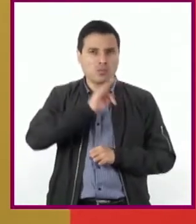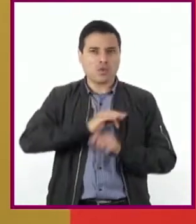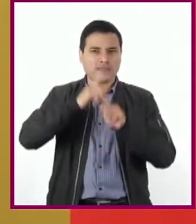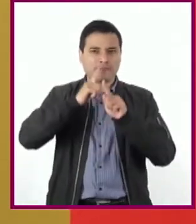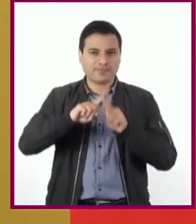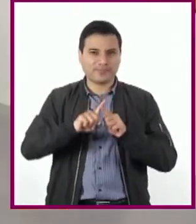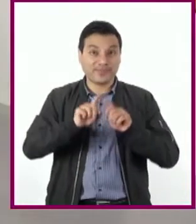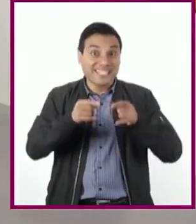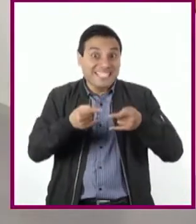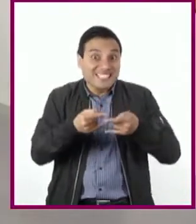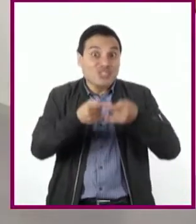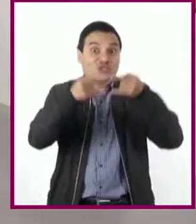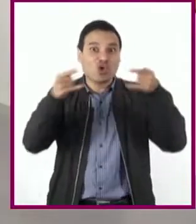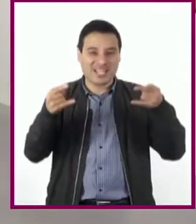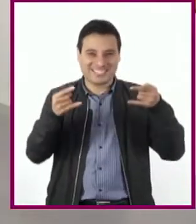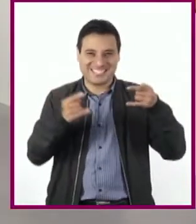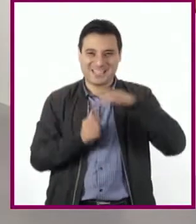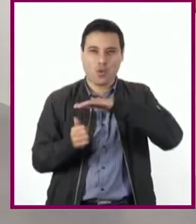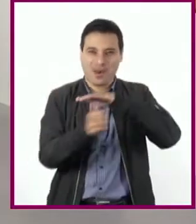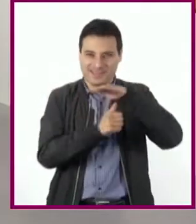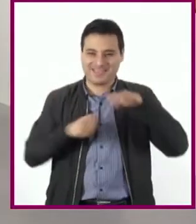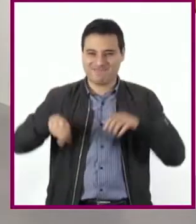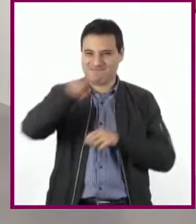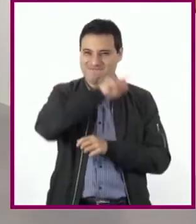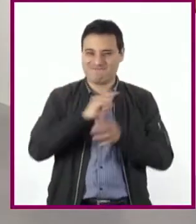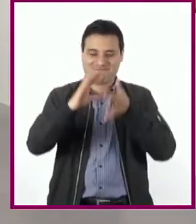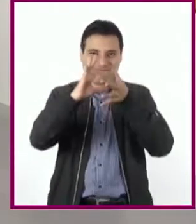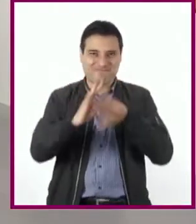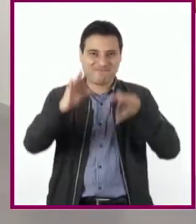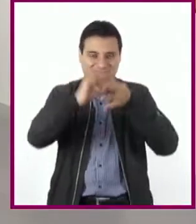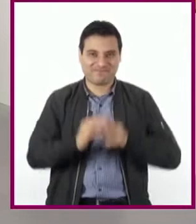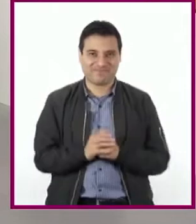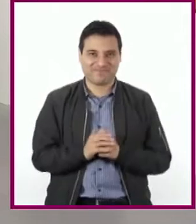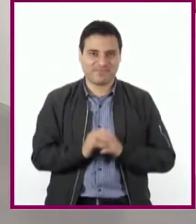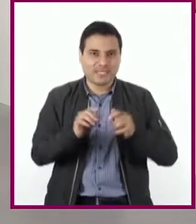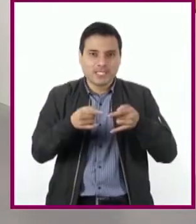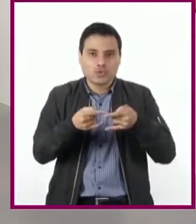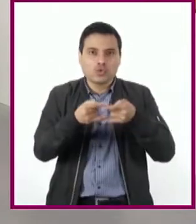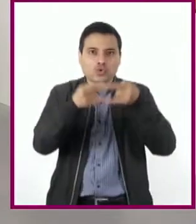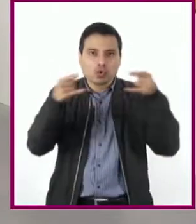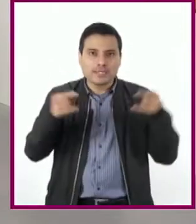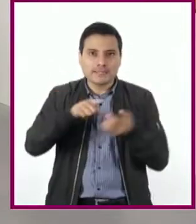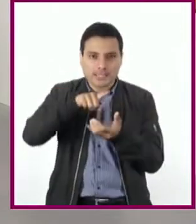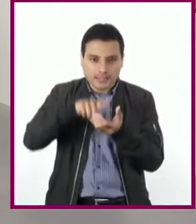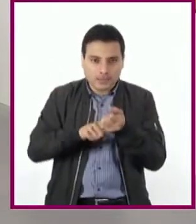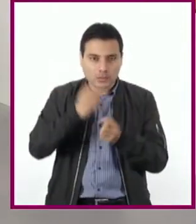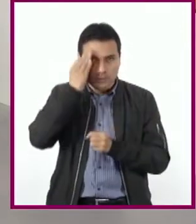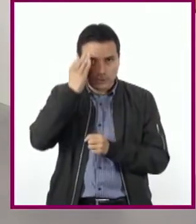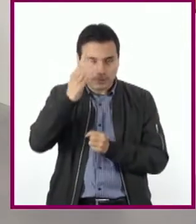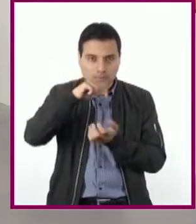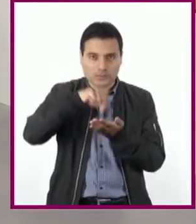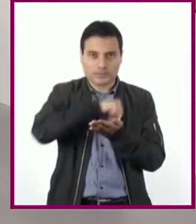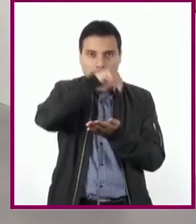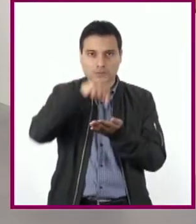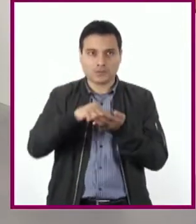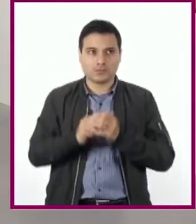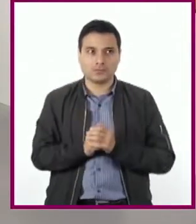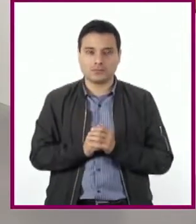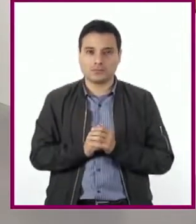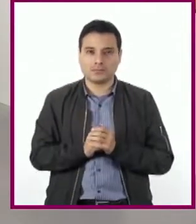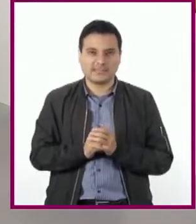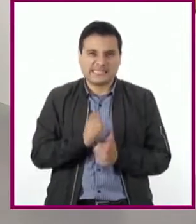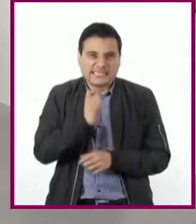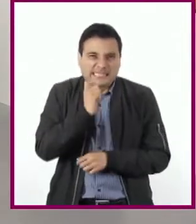historias de cuarentena. Historias que se desarrollan en un tiempo y en un espacio. Dicho de otro modo,